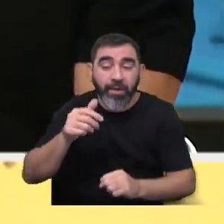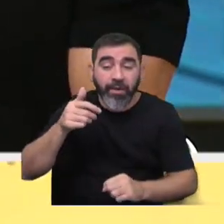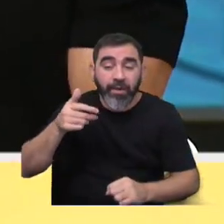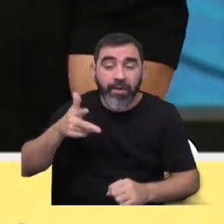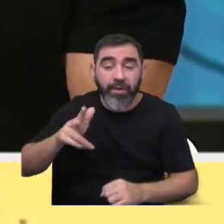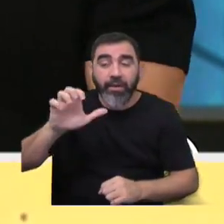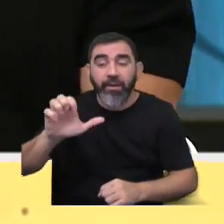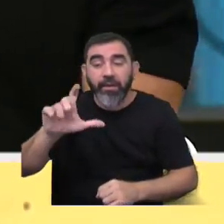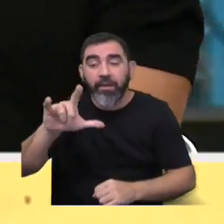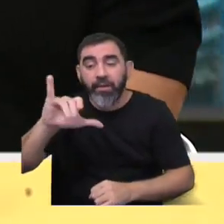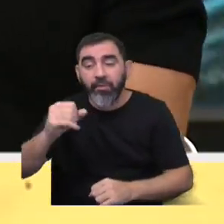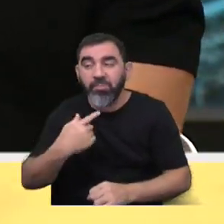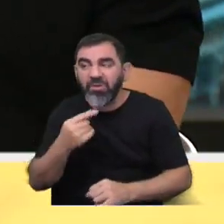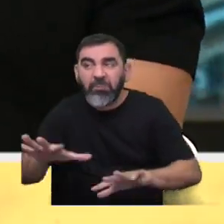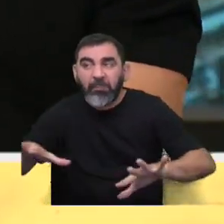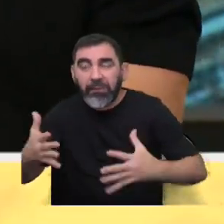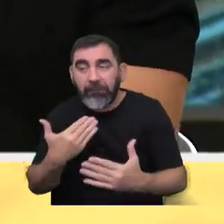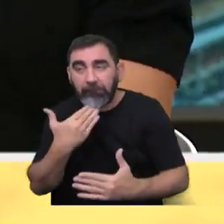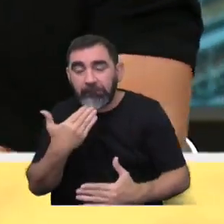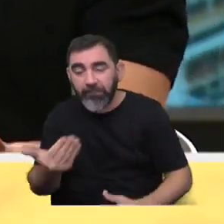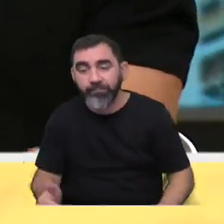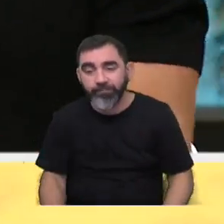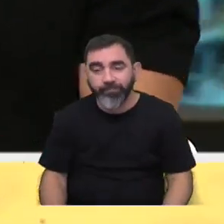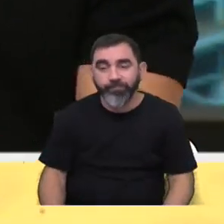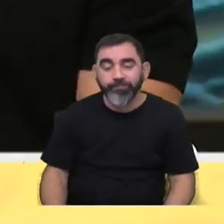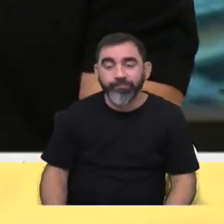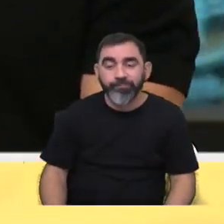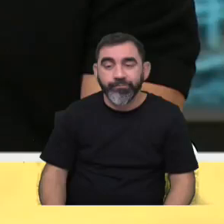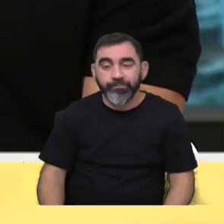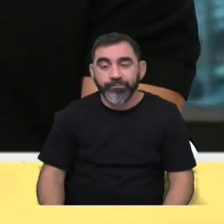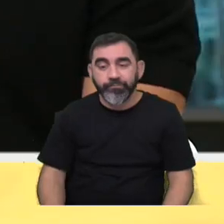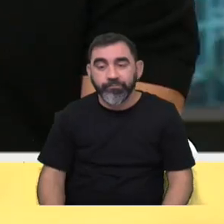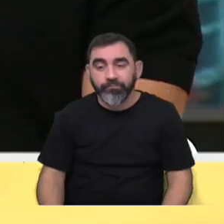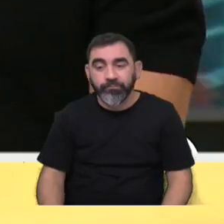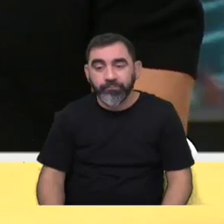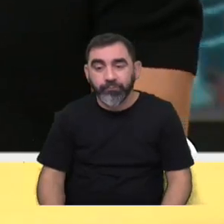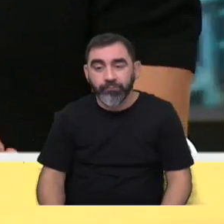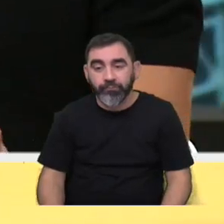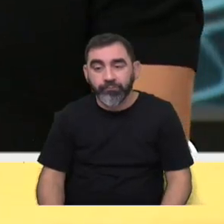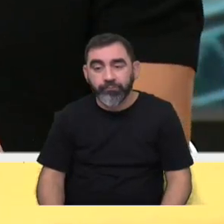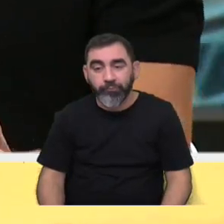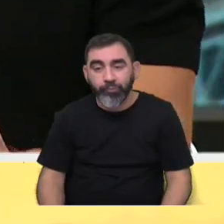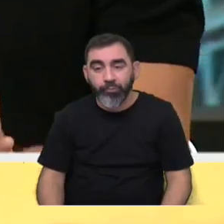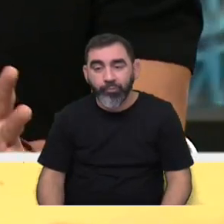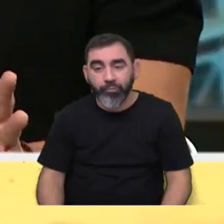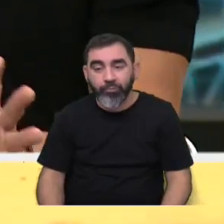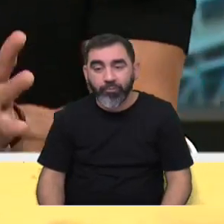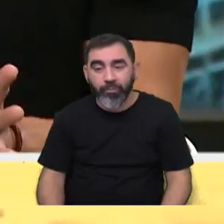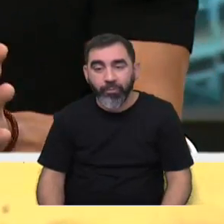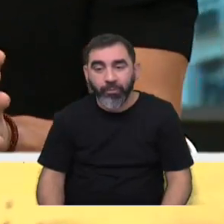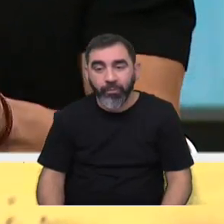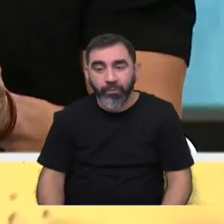bueno, ¿para qué podríamos necesitar helio? No es algo que necesitemos tan cotidianamente, ¿sí? Entonces, bueno, yo dije,